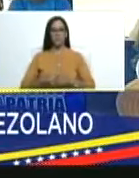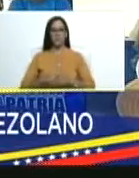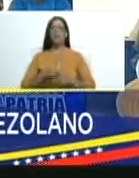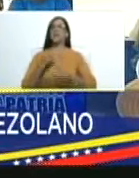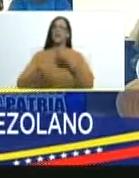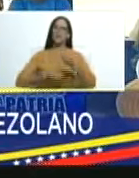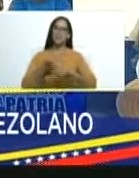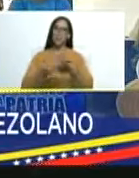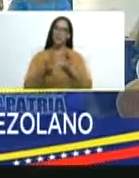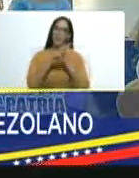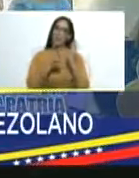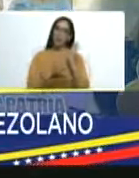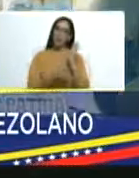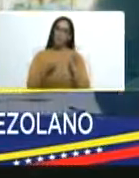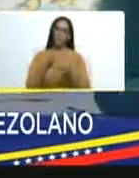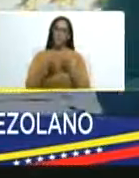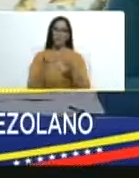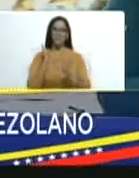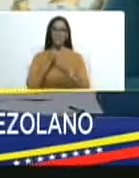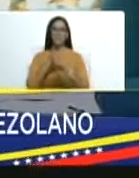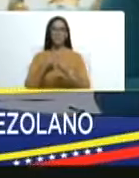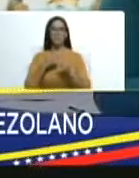Hicimos un programa, yo lo hice desde mi casa.